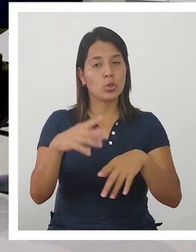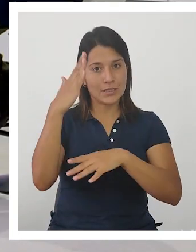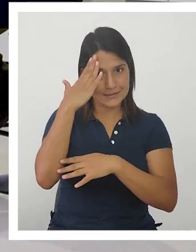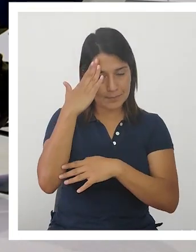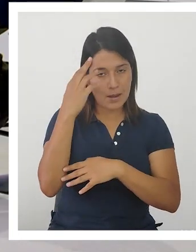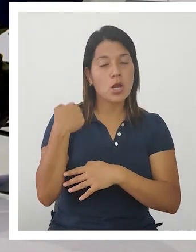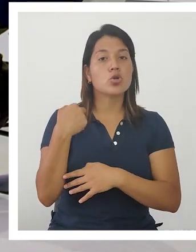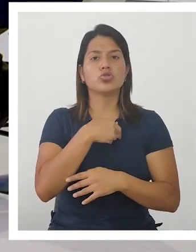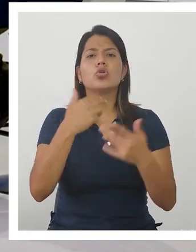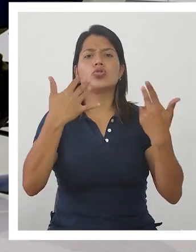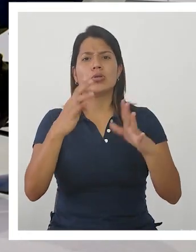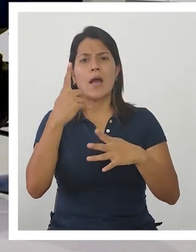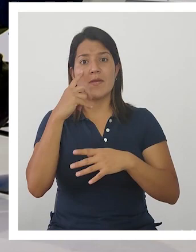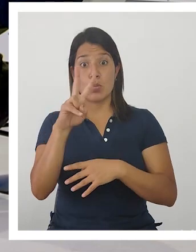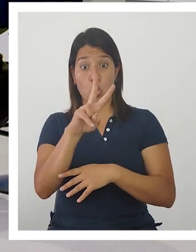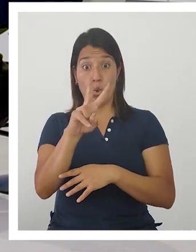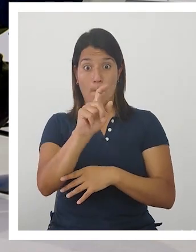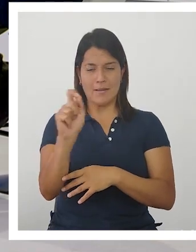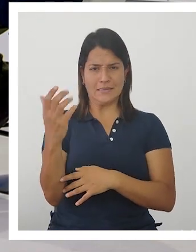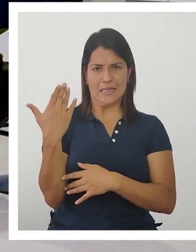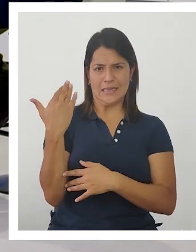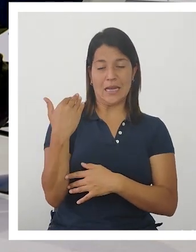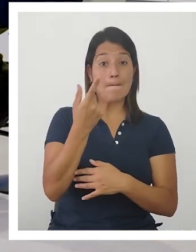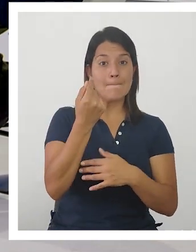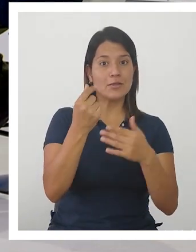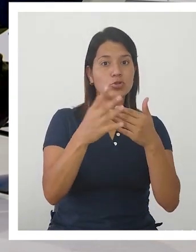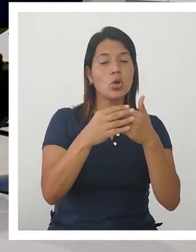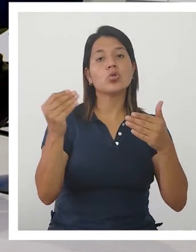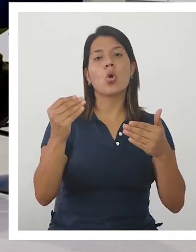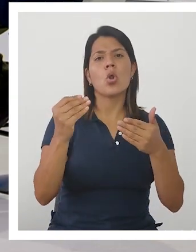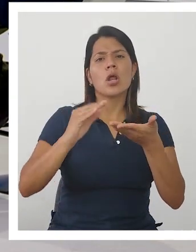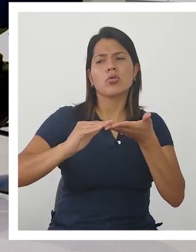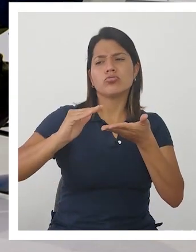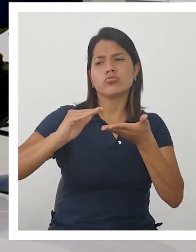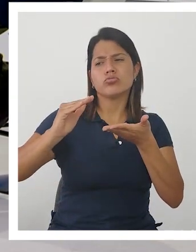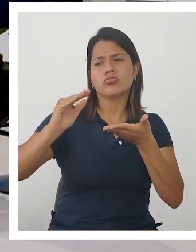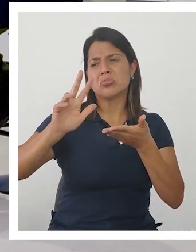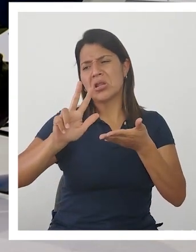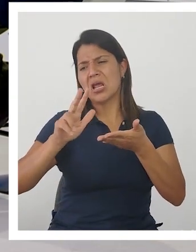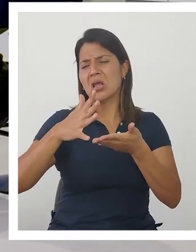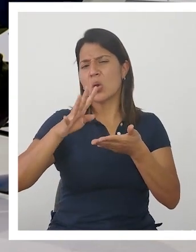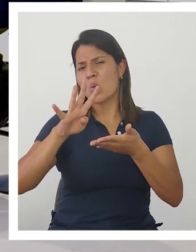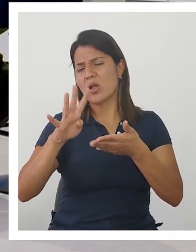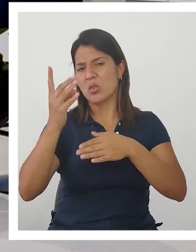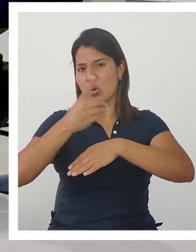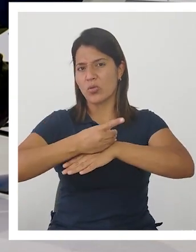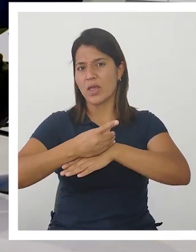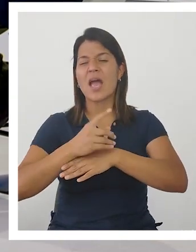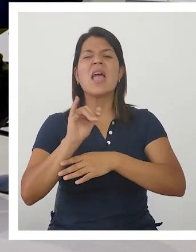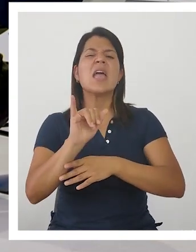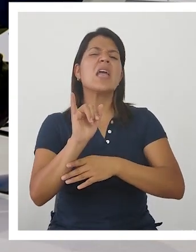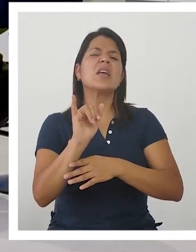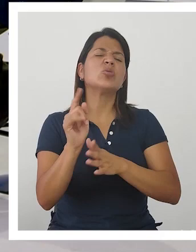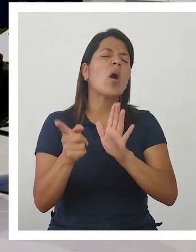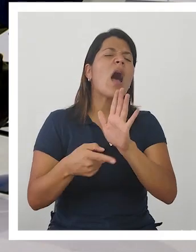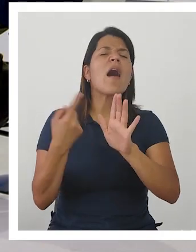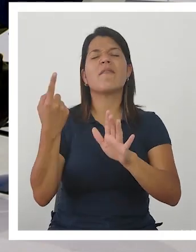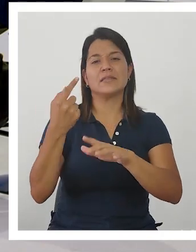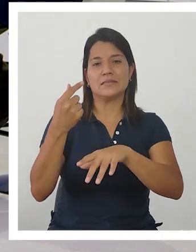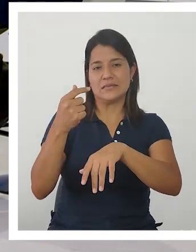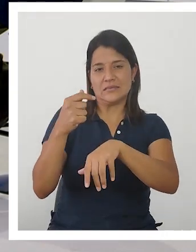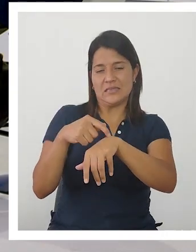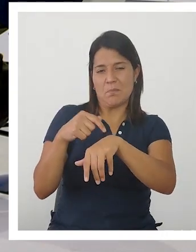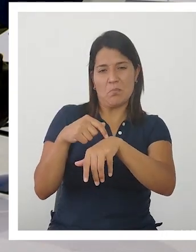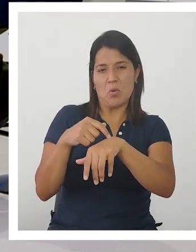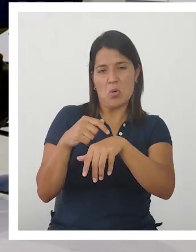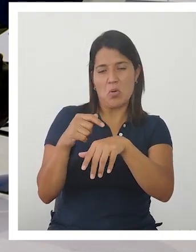meses anteriores que el tipo de cambio subió por 3 o 4 días. Esos son compras extraordinarias que hace el banco para sus reservas, ¿verdad? Nada